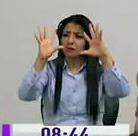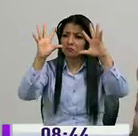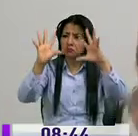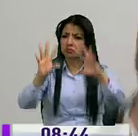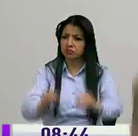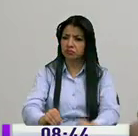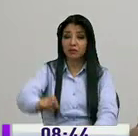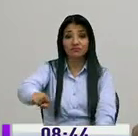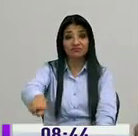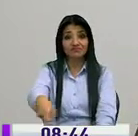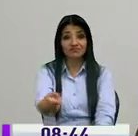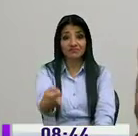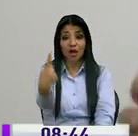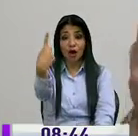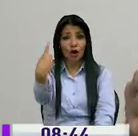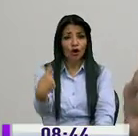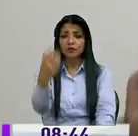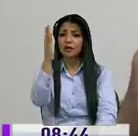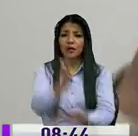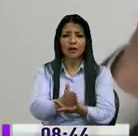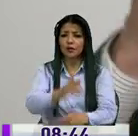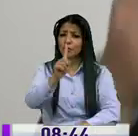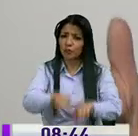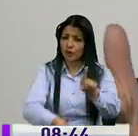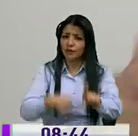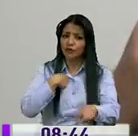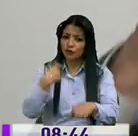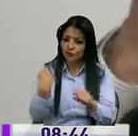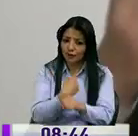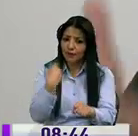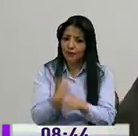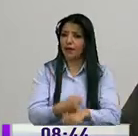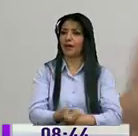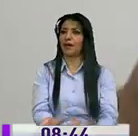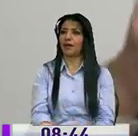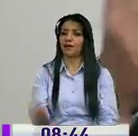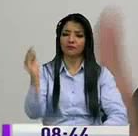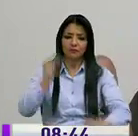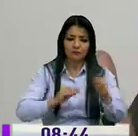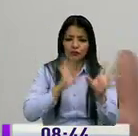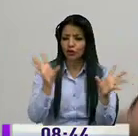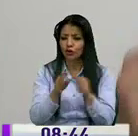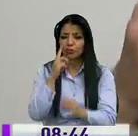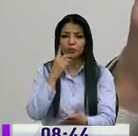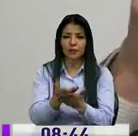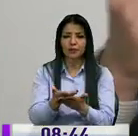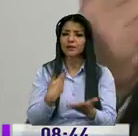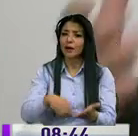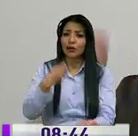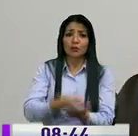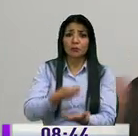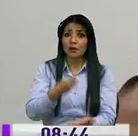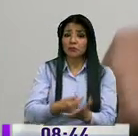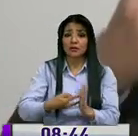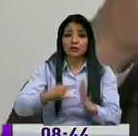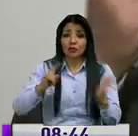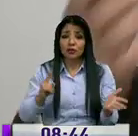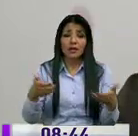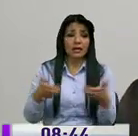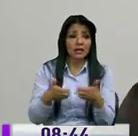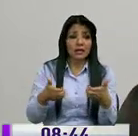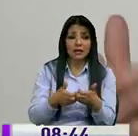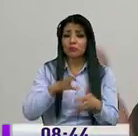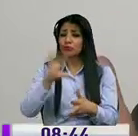esa frecuencia en la cual, para trabajar, para la experimentación, para las pruebas, hemos invertido en tecnología,